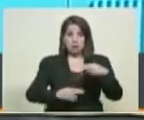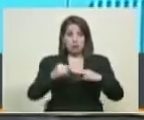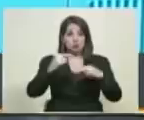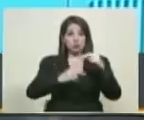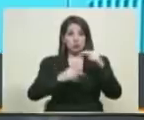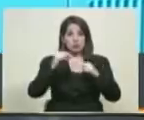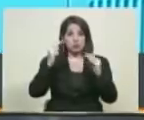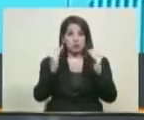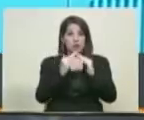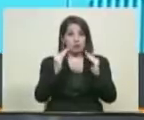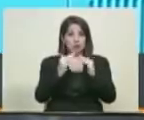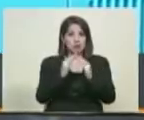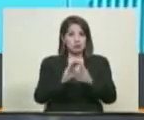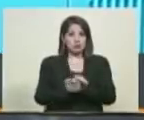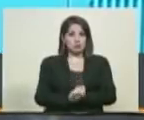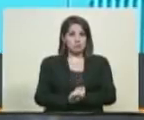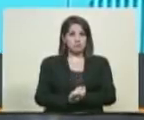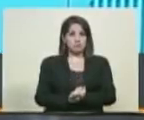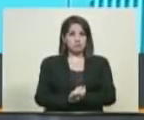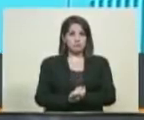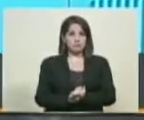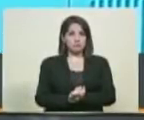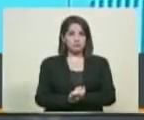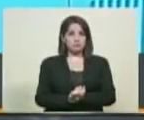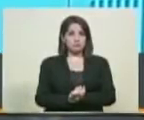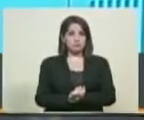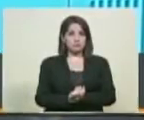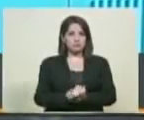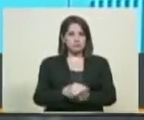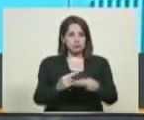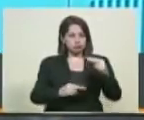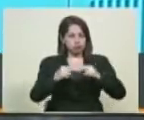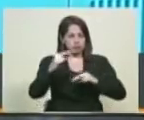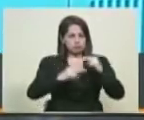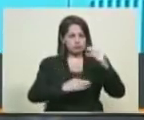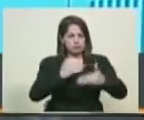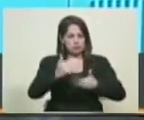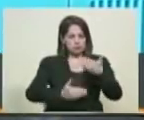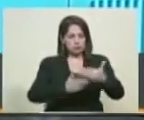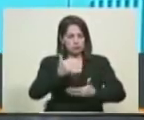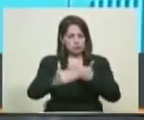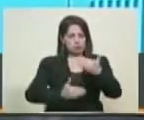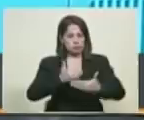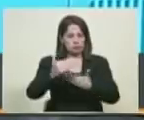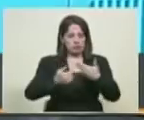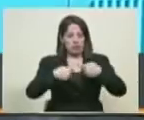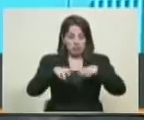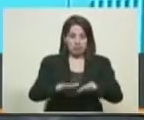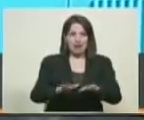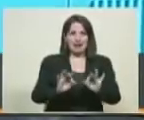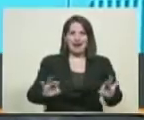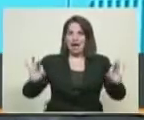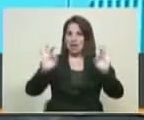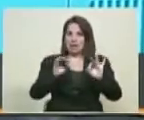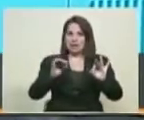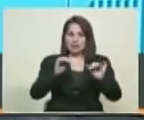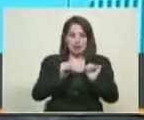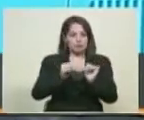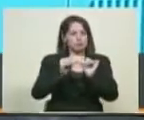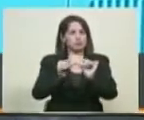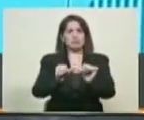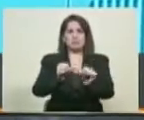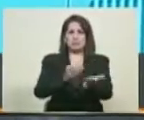vivienda. Entonces construimos una maquinaria de construcción de vivienda imparable. Y fíjense